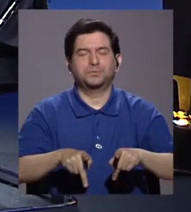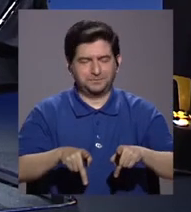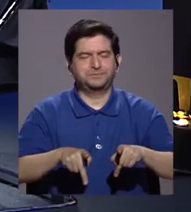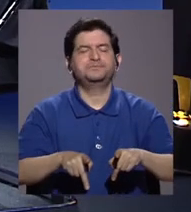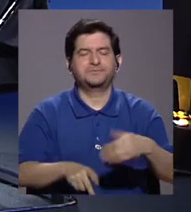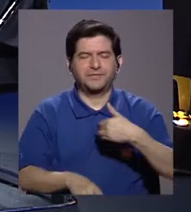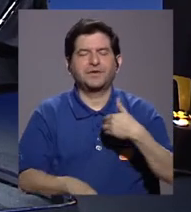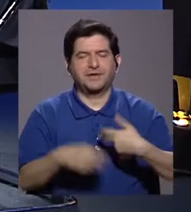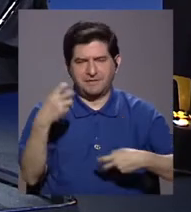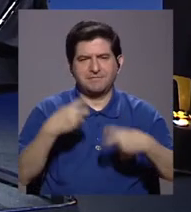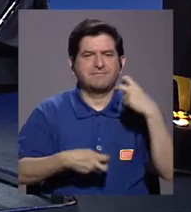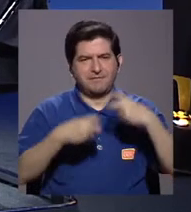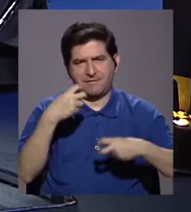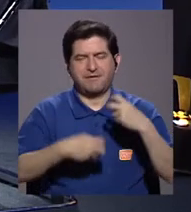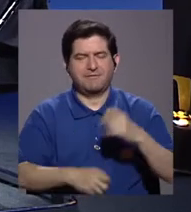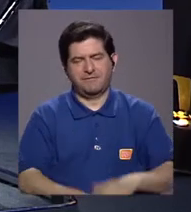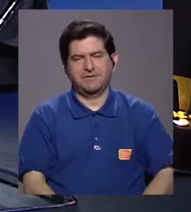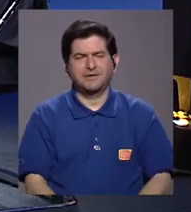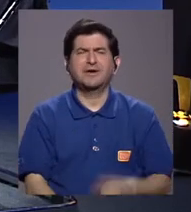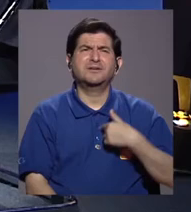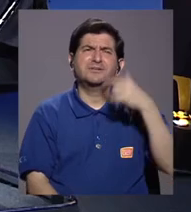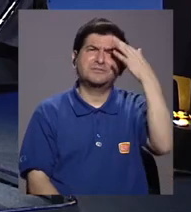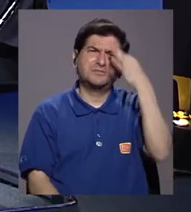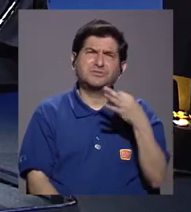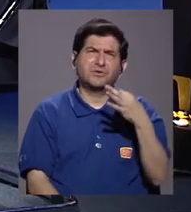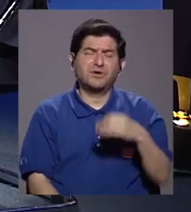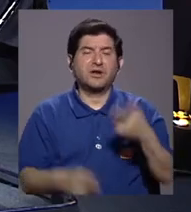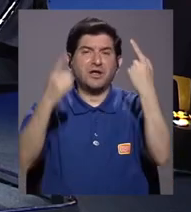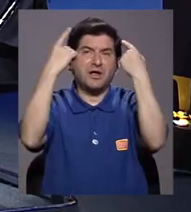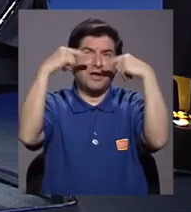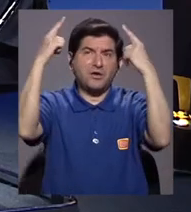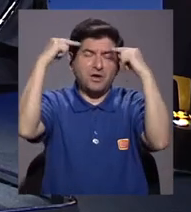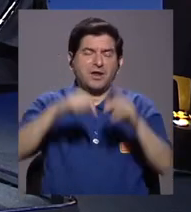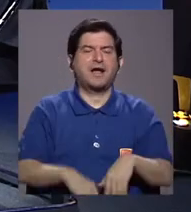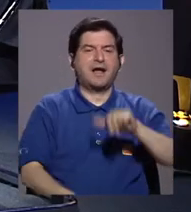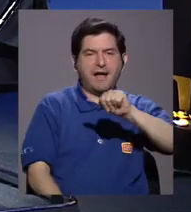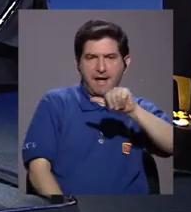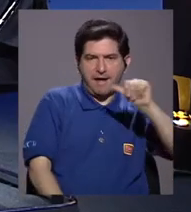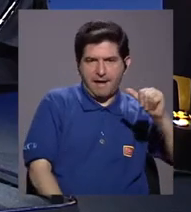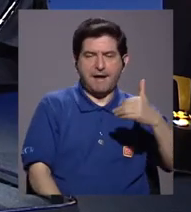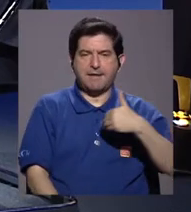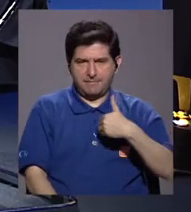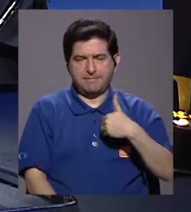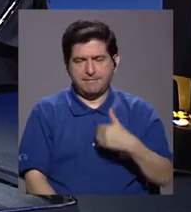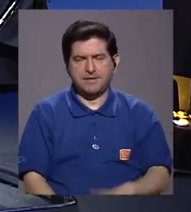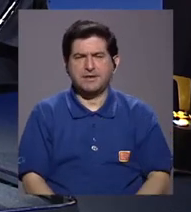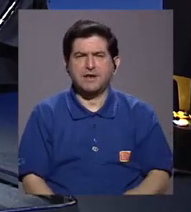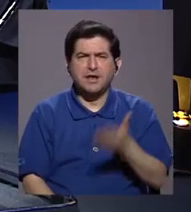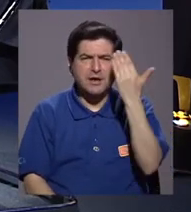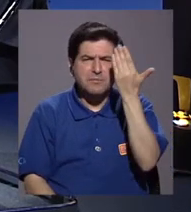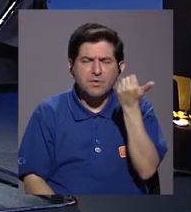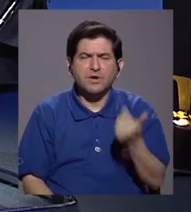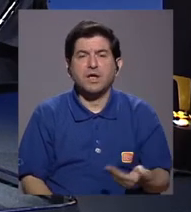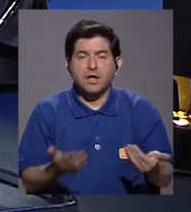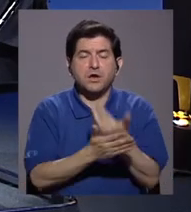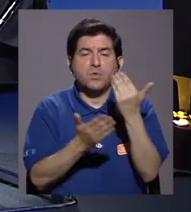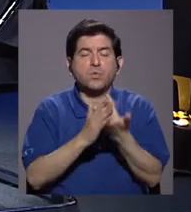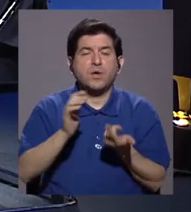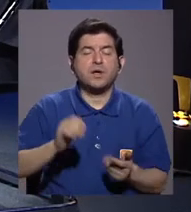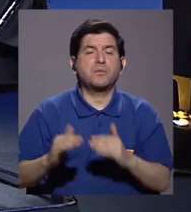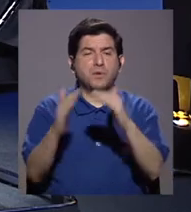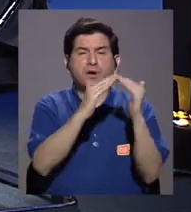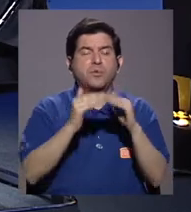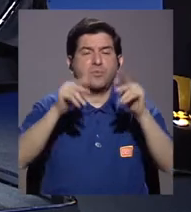personas que tienen estos problemas yo creo que eso es por eso el éxito que alcohólicos anónimos ha tenido algo de éxito porque crea una nueva